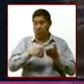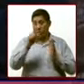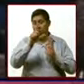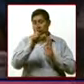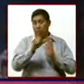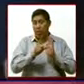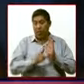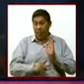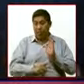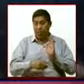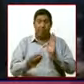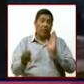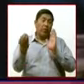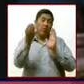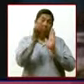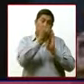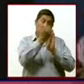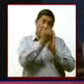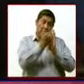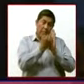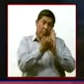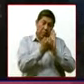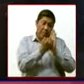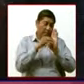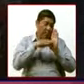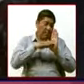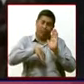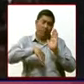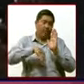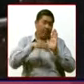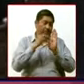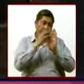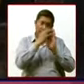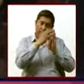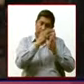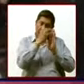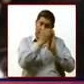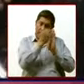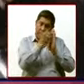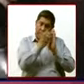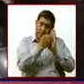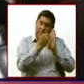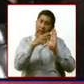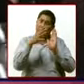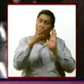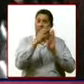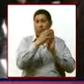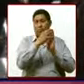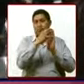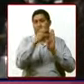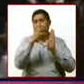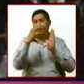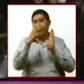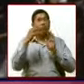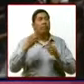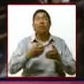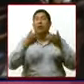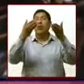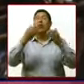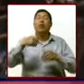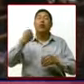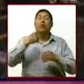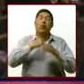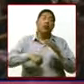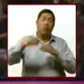listas oficiales, ya las que serían elevadas al pleno de la Asamblea Legislativa Plurinacional para el Tribunal Supremo